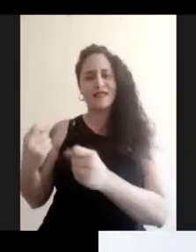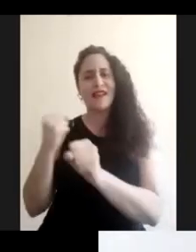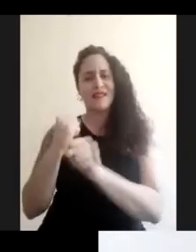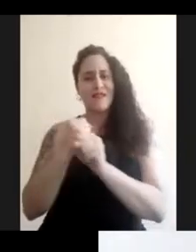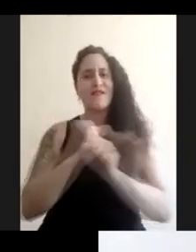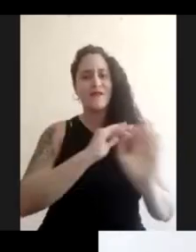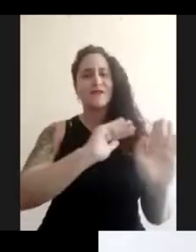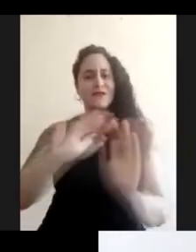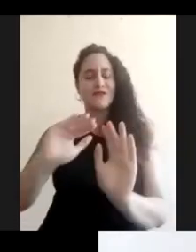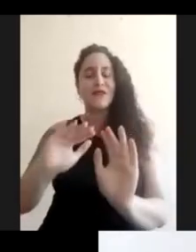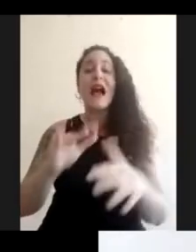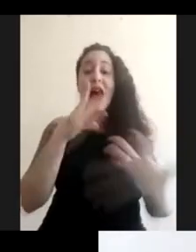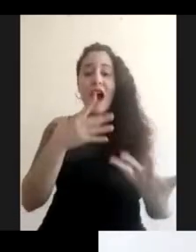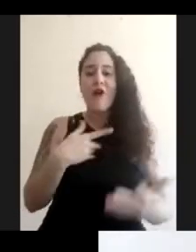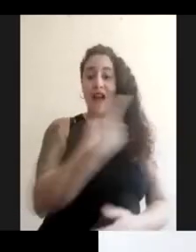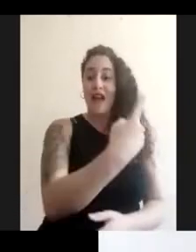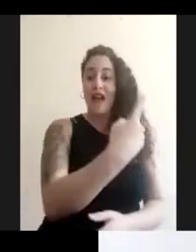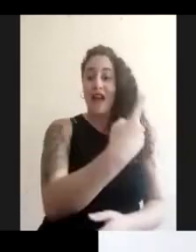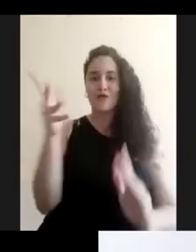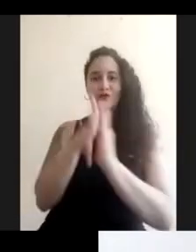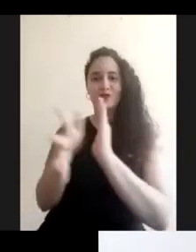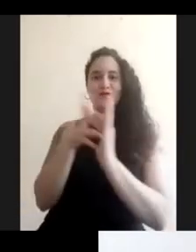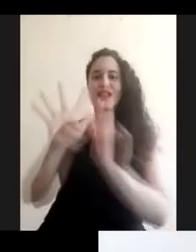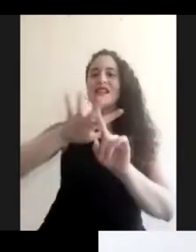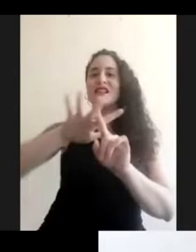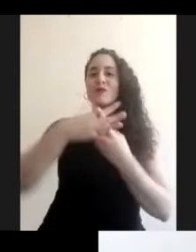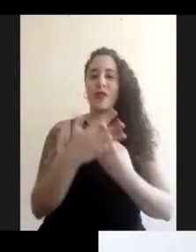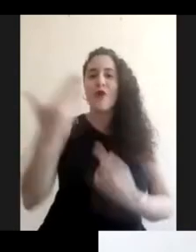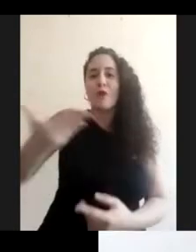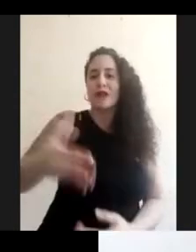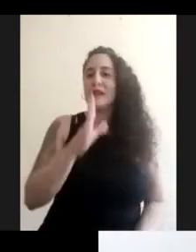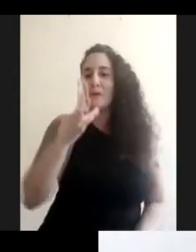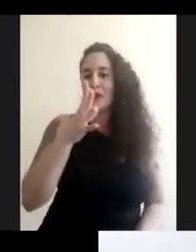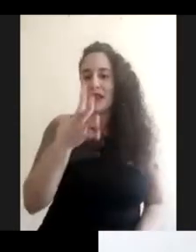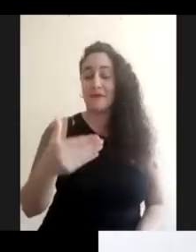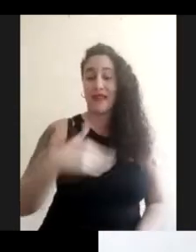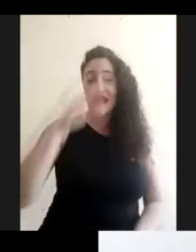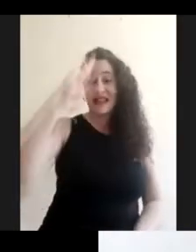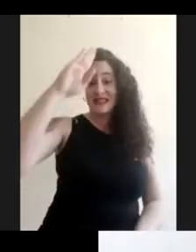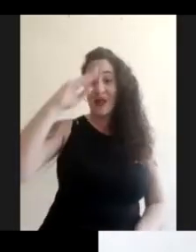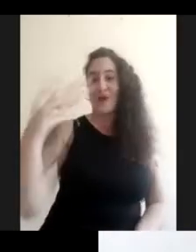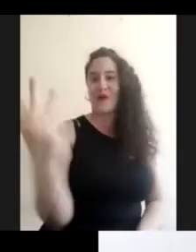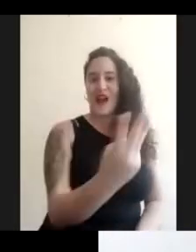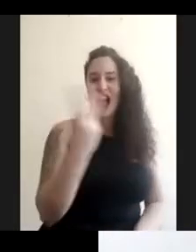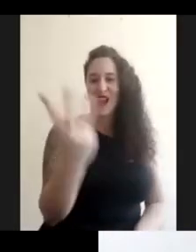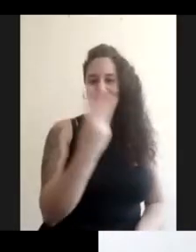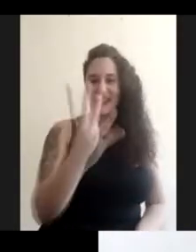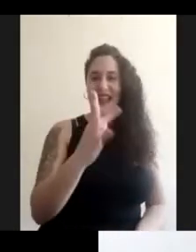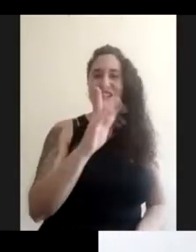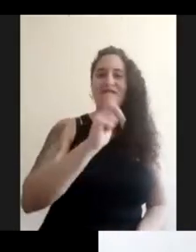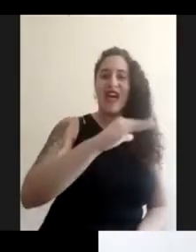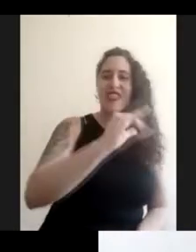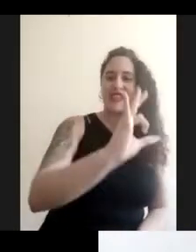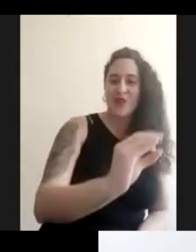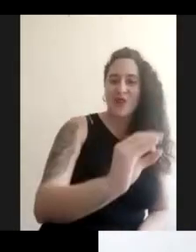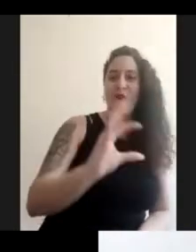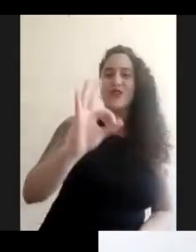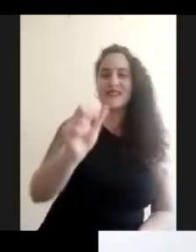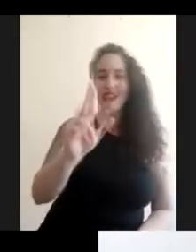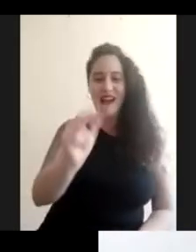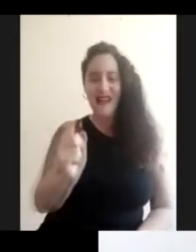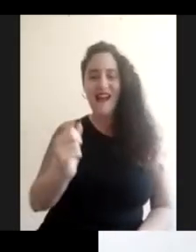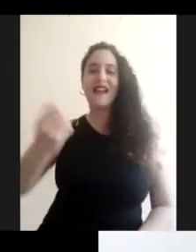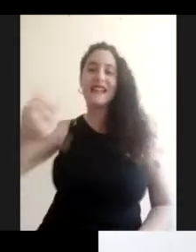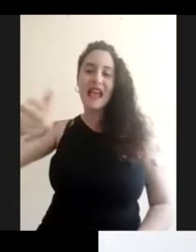decir por qué los necesitan. Yo saludar, bueno, a Francisco, a Sara y a Ana Belén. Bienvenidos a este Onda